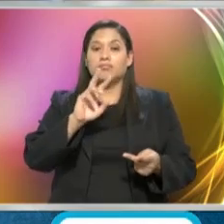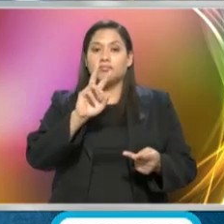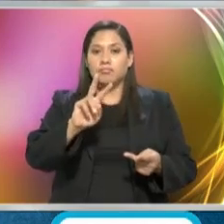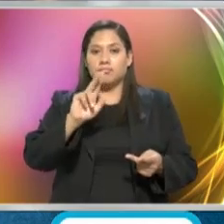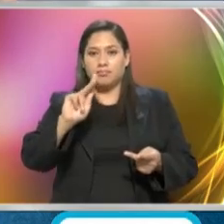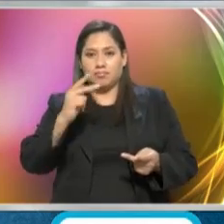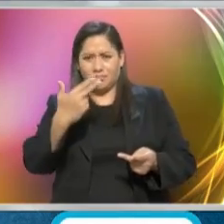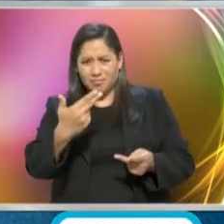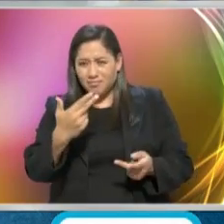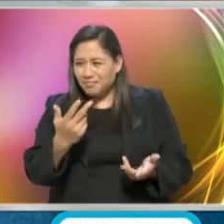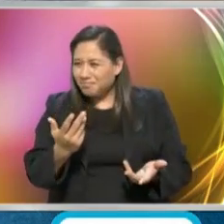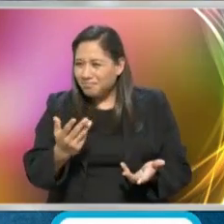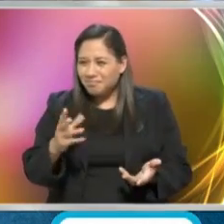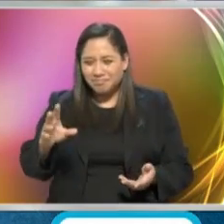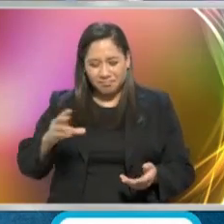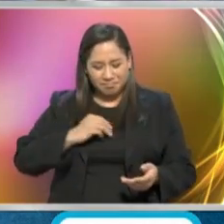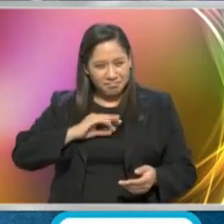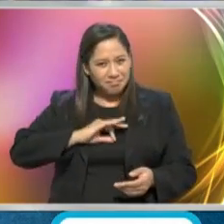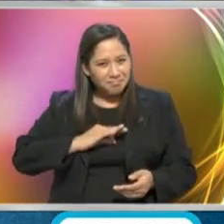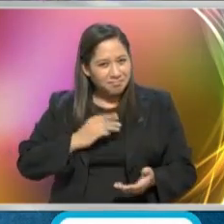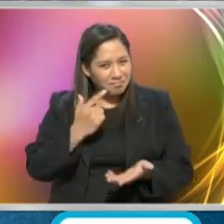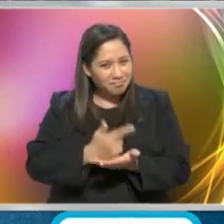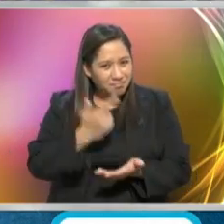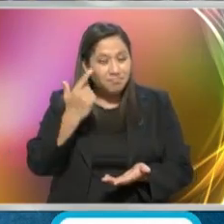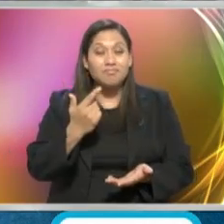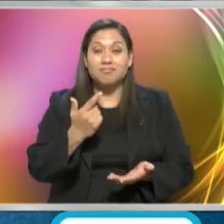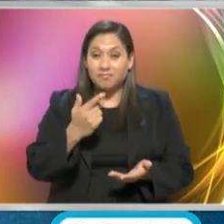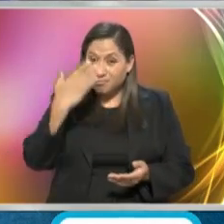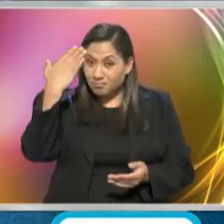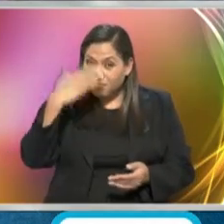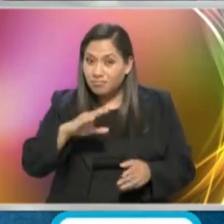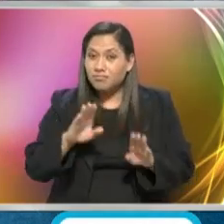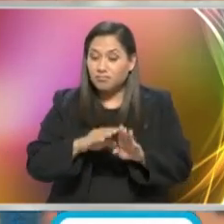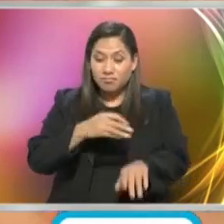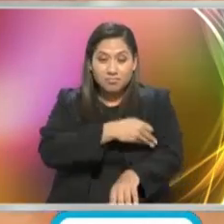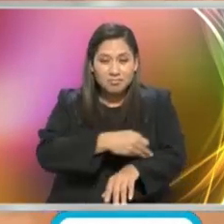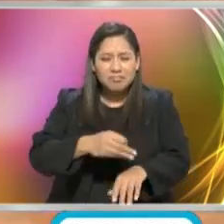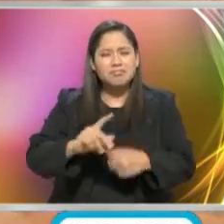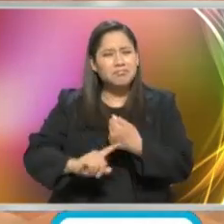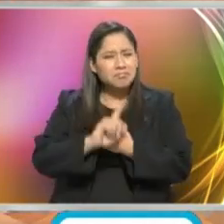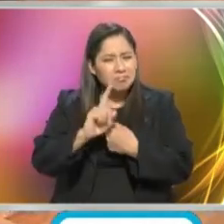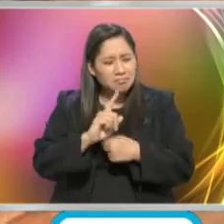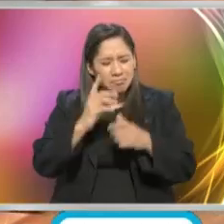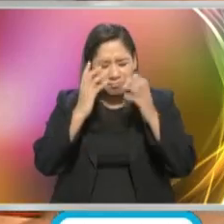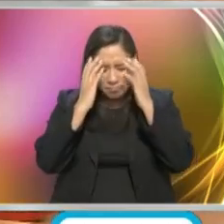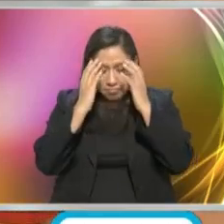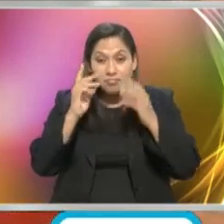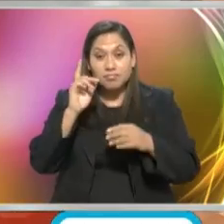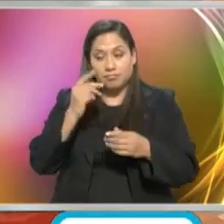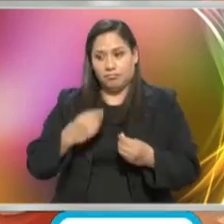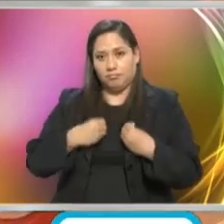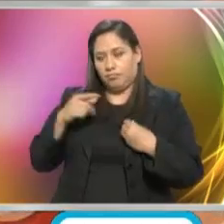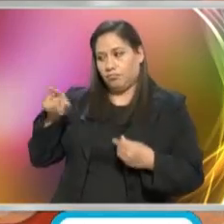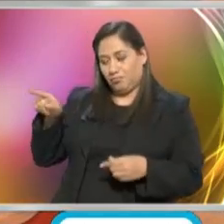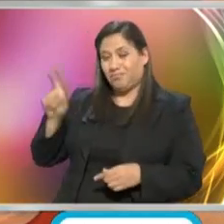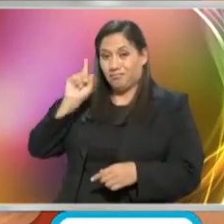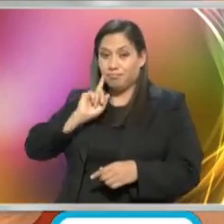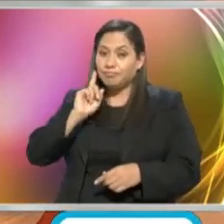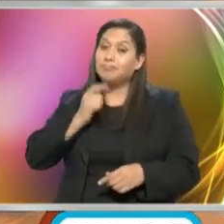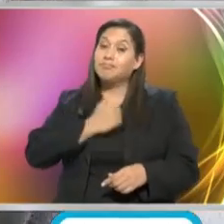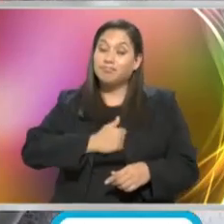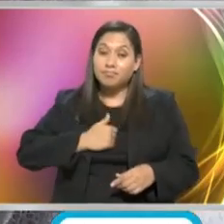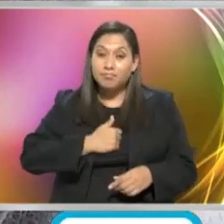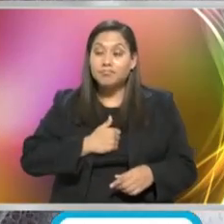entonces, imagínate de qué manera están impactando Claro. en toda esa familia, en la vida de esa mujer, porque desafortunadamente